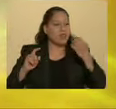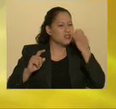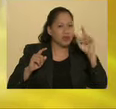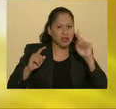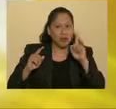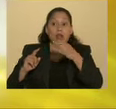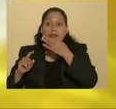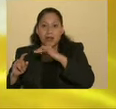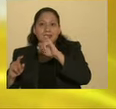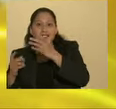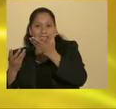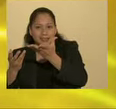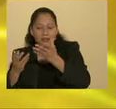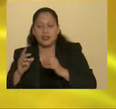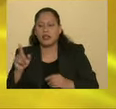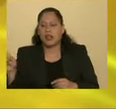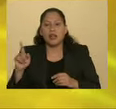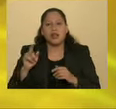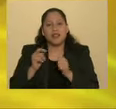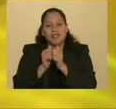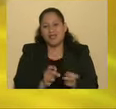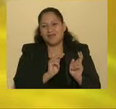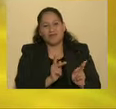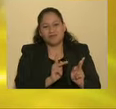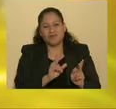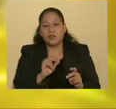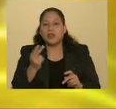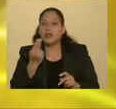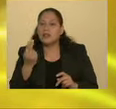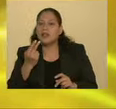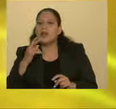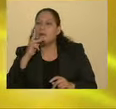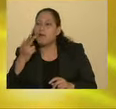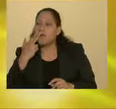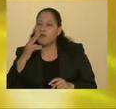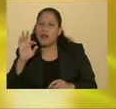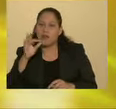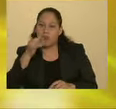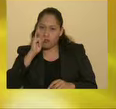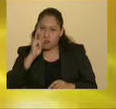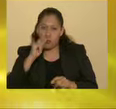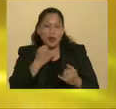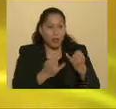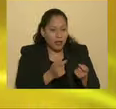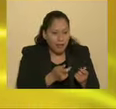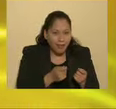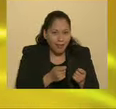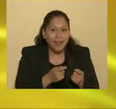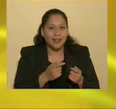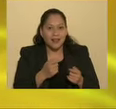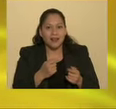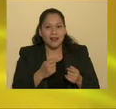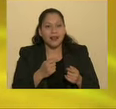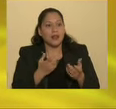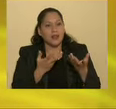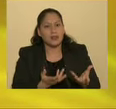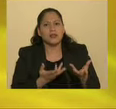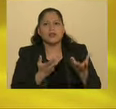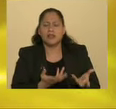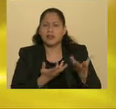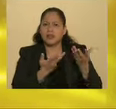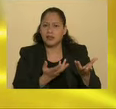No desea quedarse platicando, desea fumar y tomar. Desea los videojuegos. Entonces, el